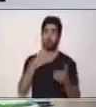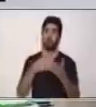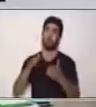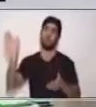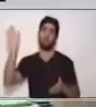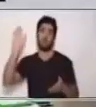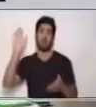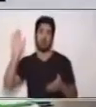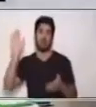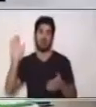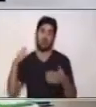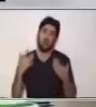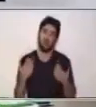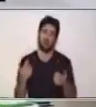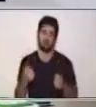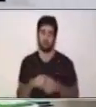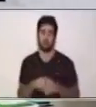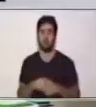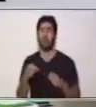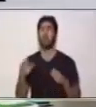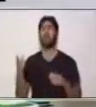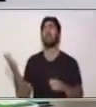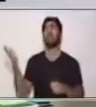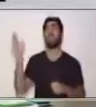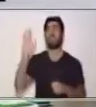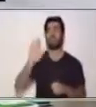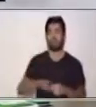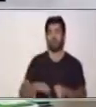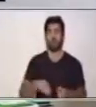se fueron, ¿verdad? Al final. Después,